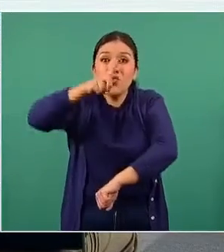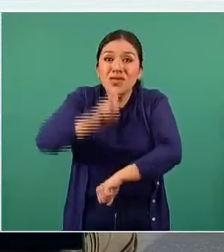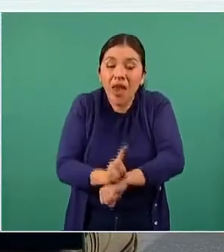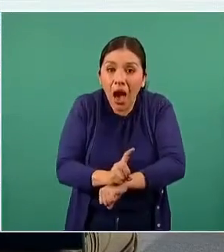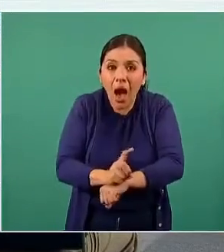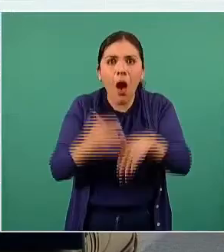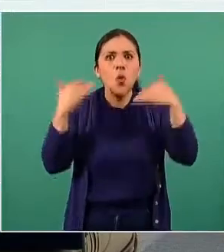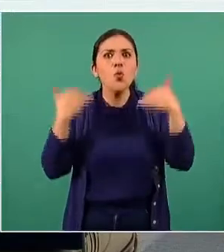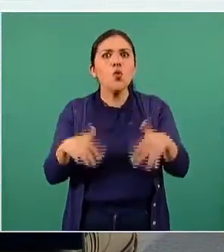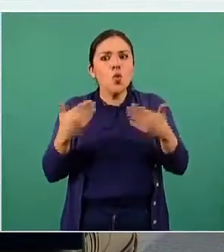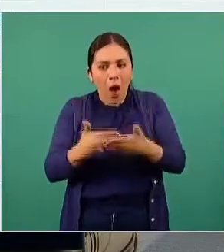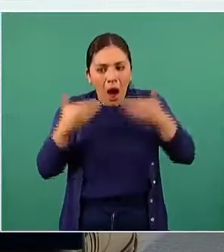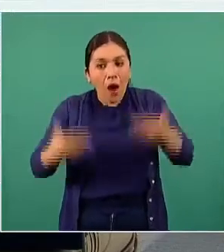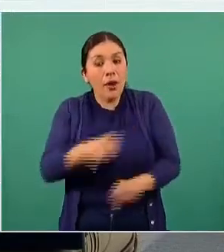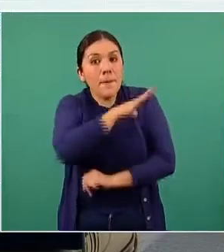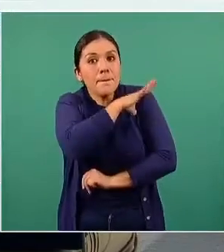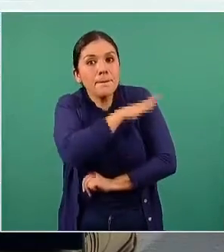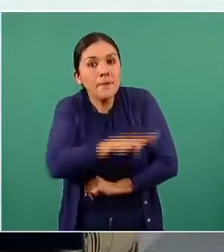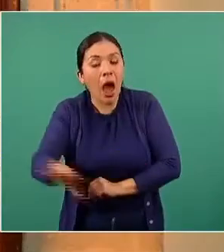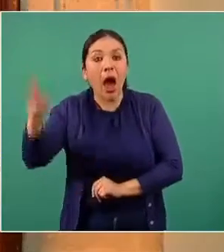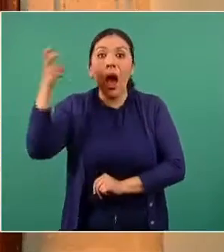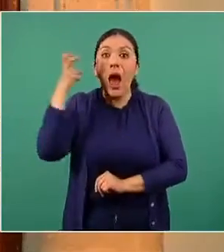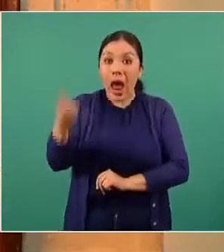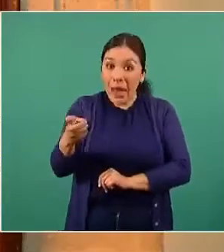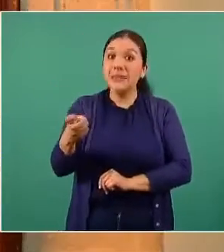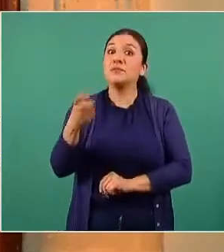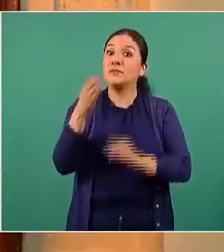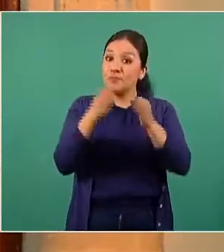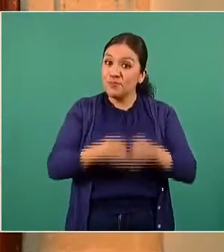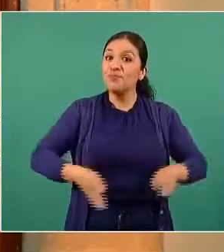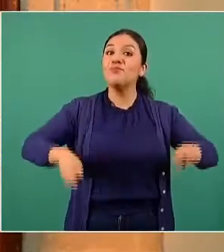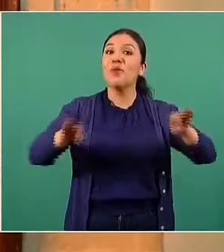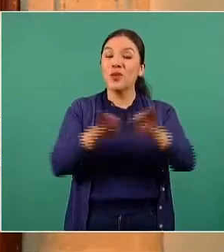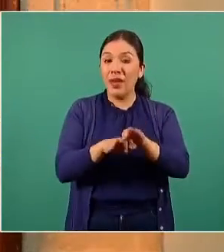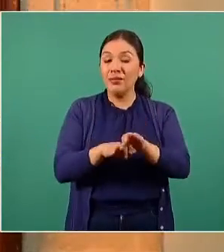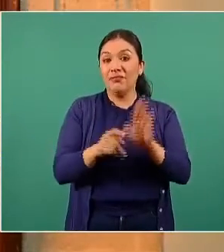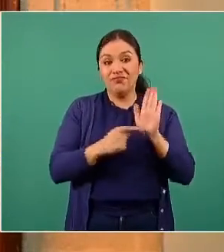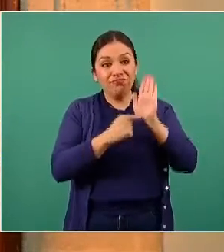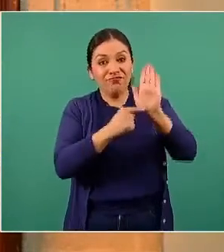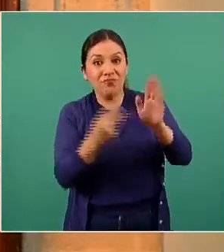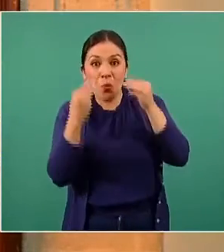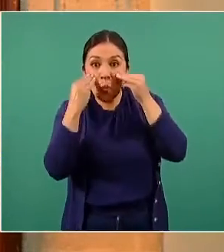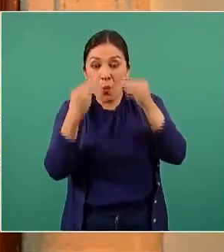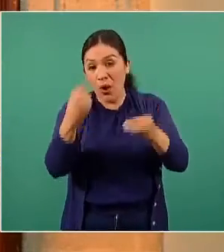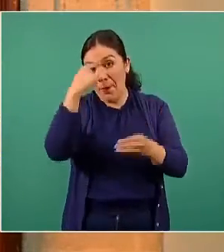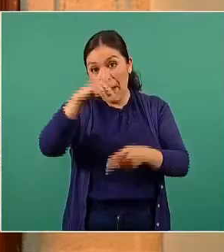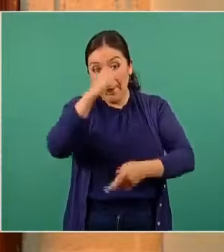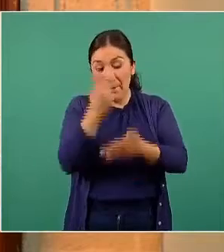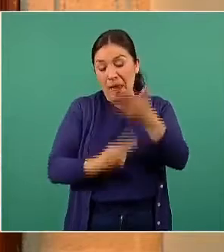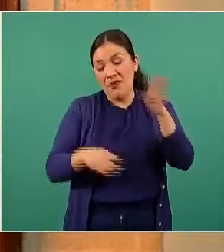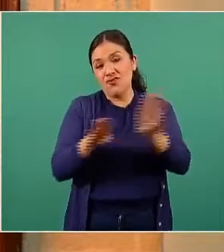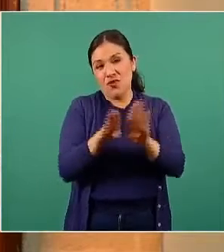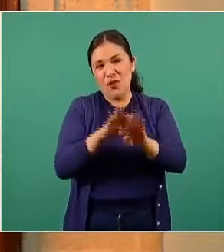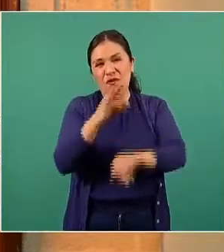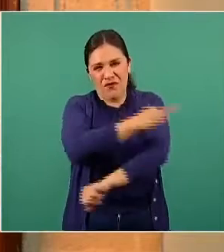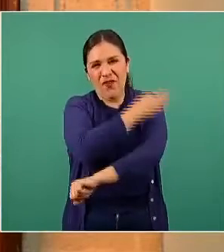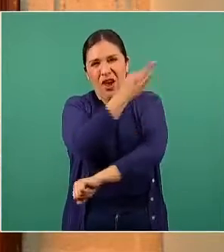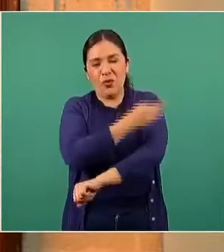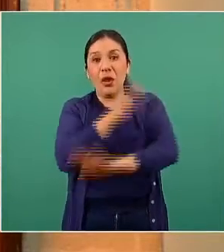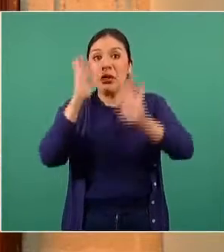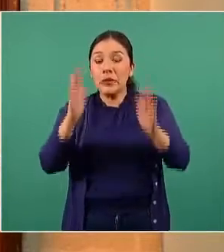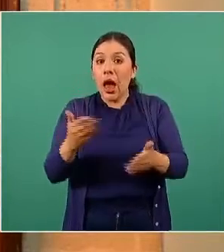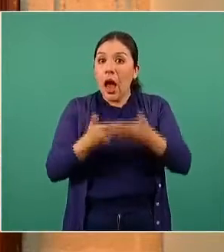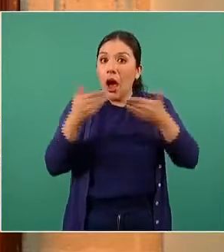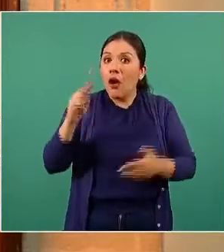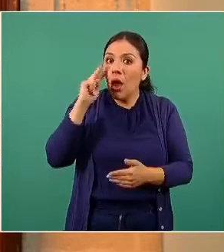un solo día, ¿no? Entonces es un elemento no solo para la Estrategia Nacional de Vacunación, en donde se logra y por